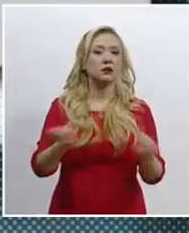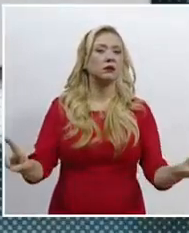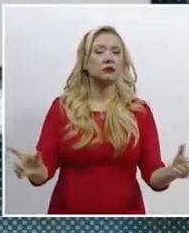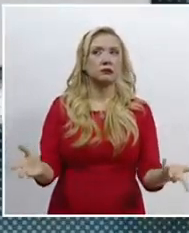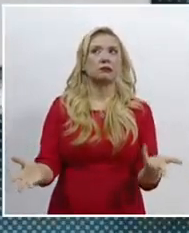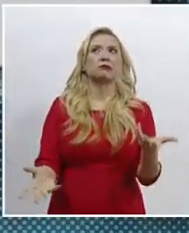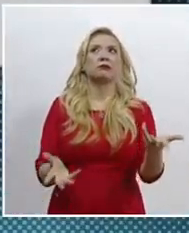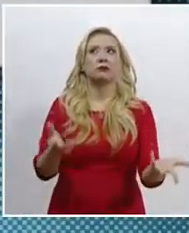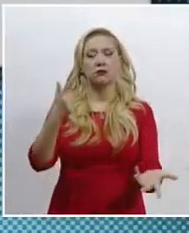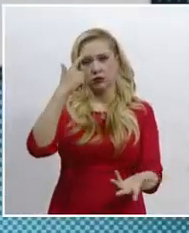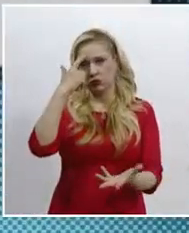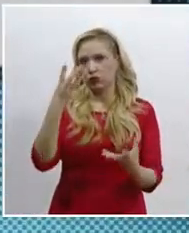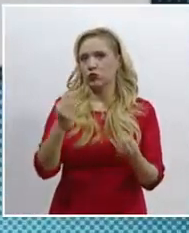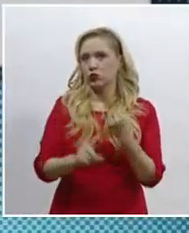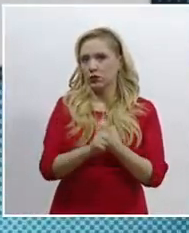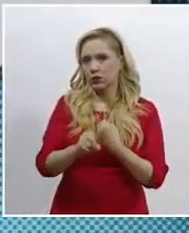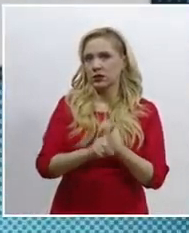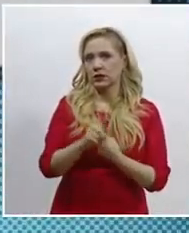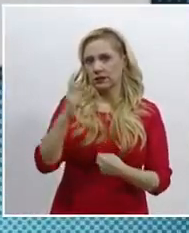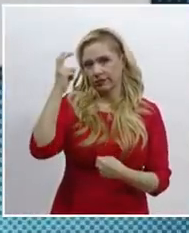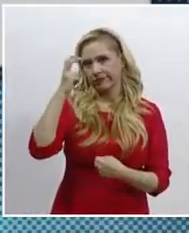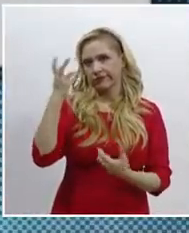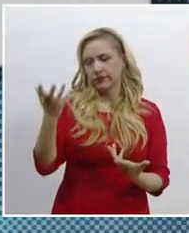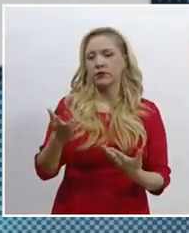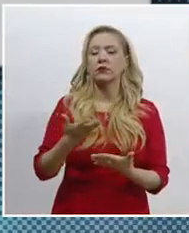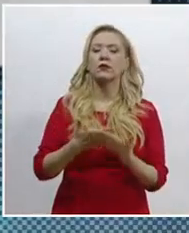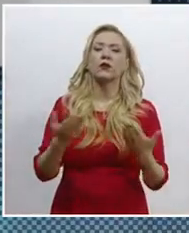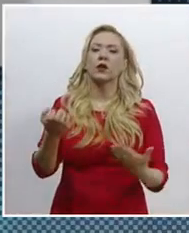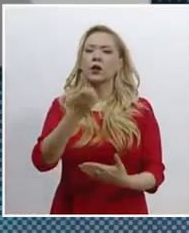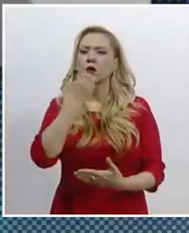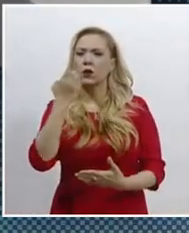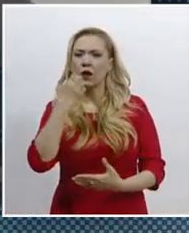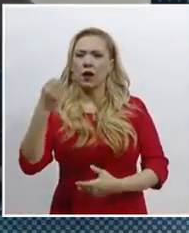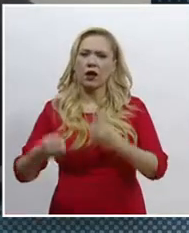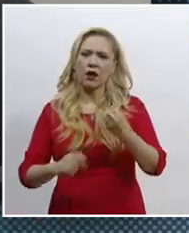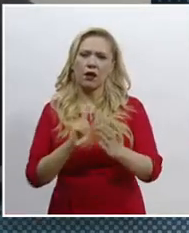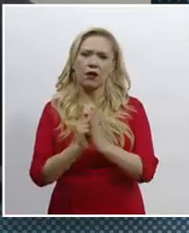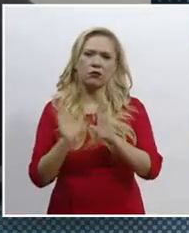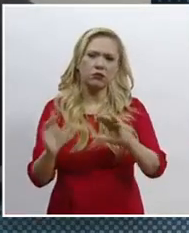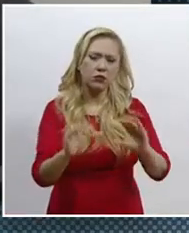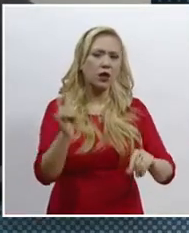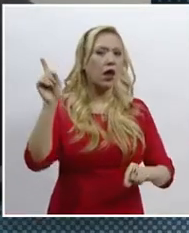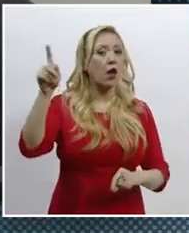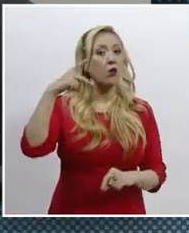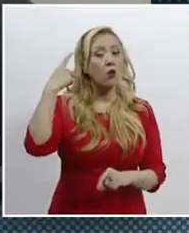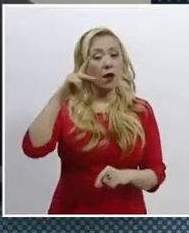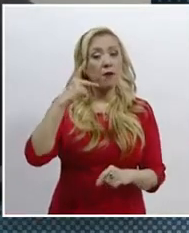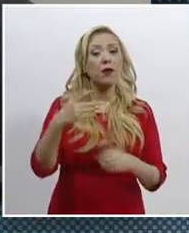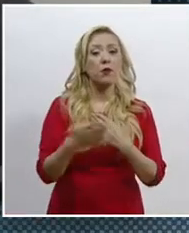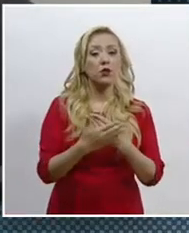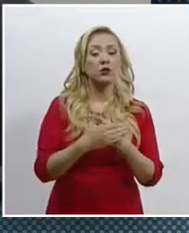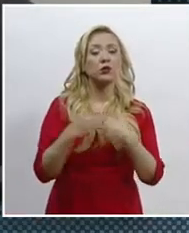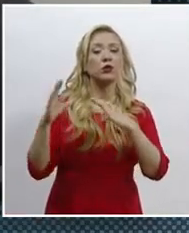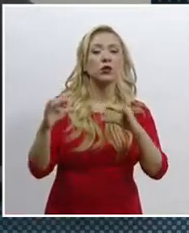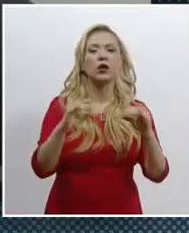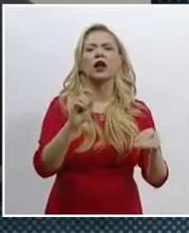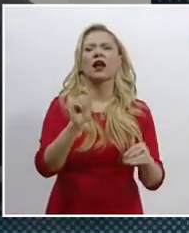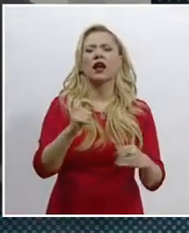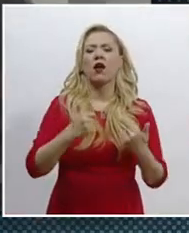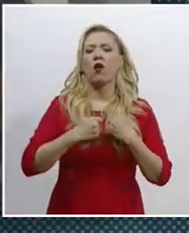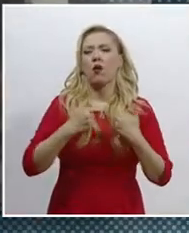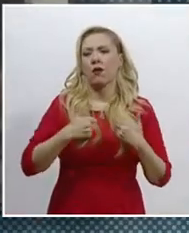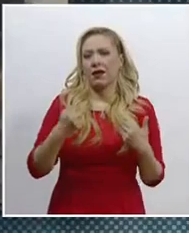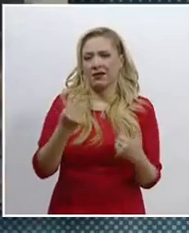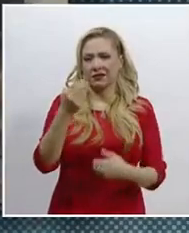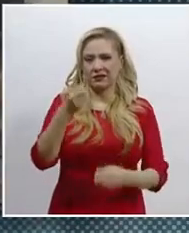El Consejo de la Judicatura de Puebla y la Escuela de Formación Judicial capacitarán al personal jurisdiccional en justicia para